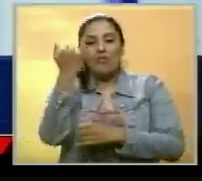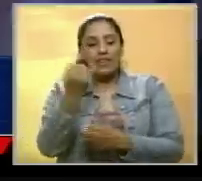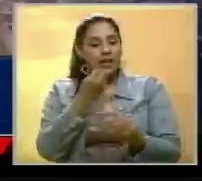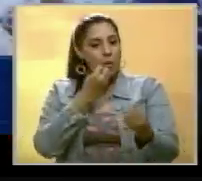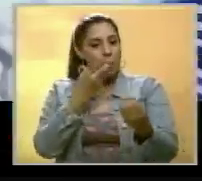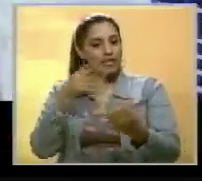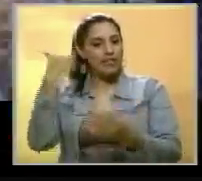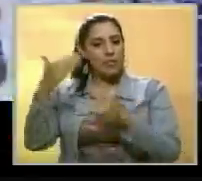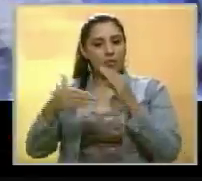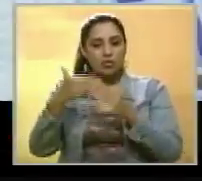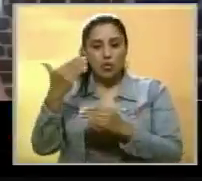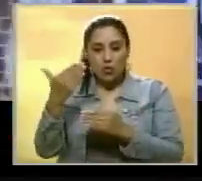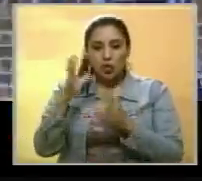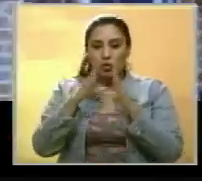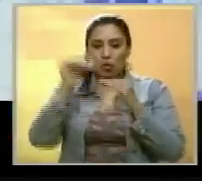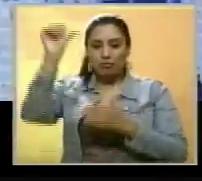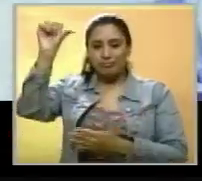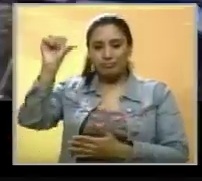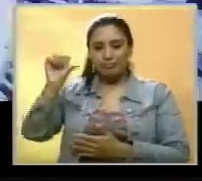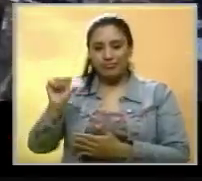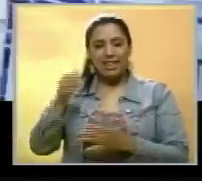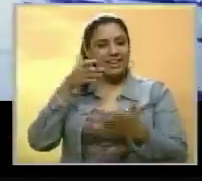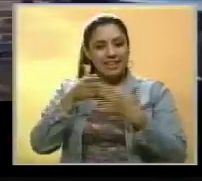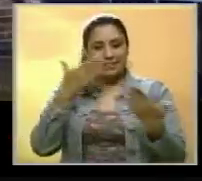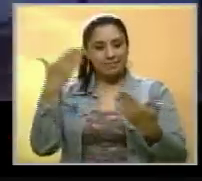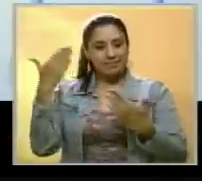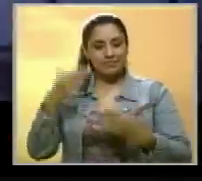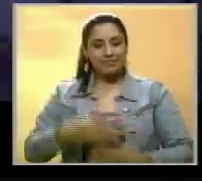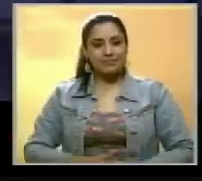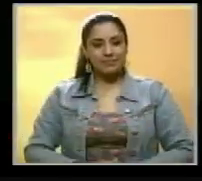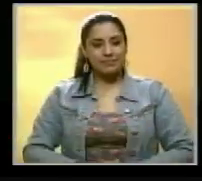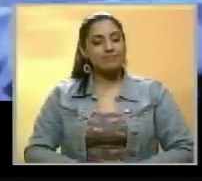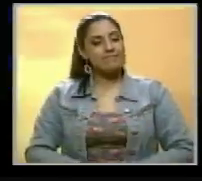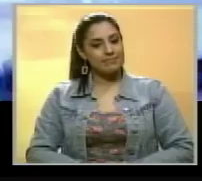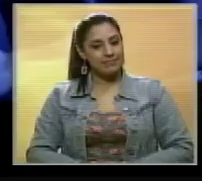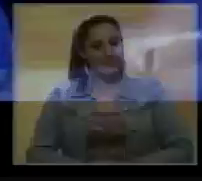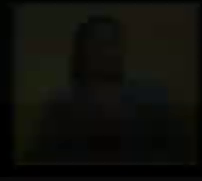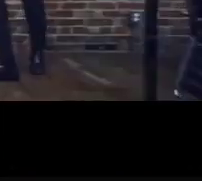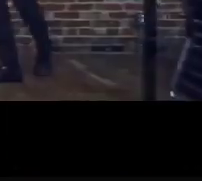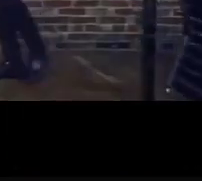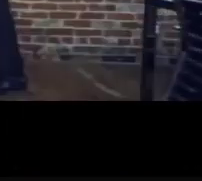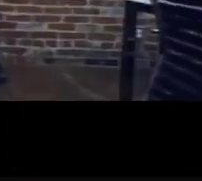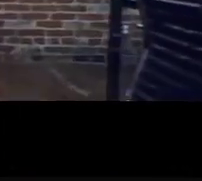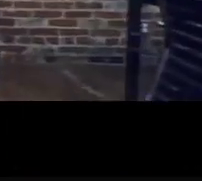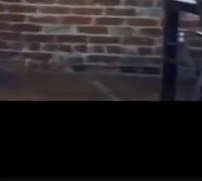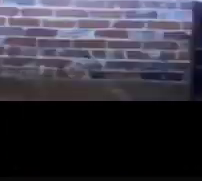Guzmán en Estrenos y Estrellas. Todos los detalles de esta presentación. En